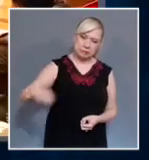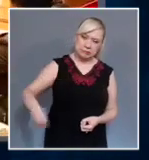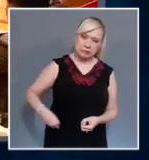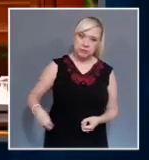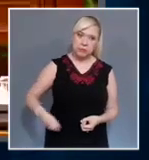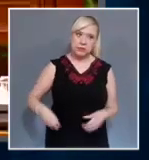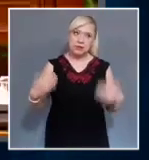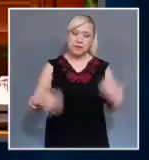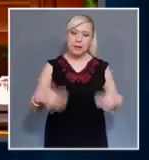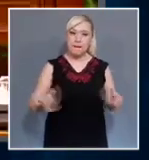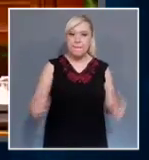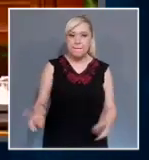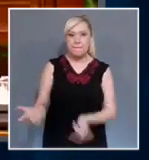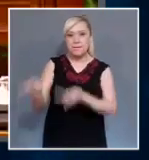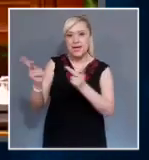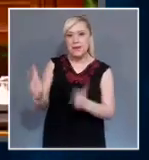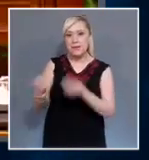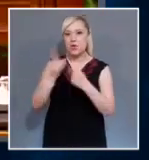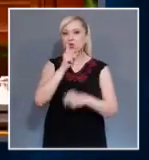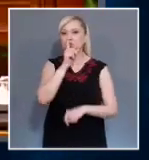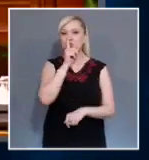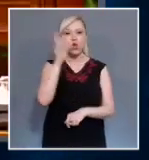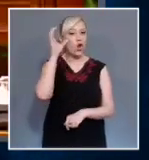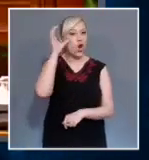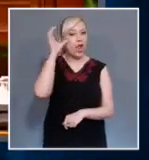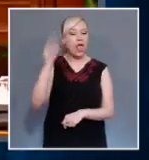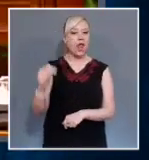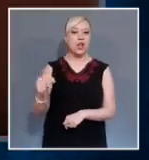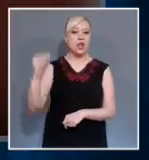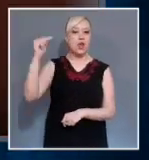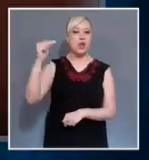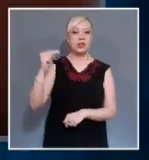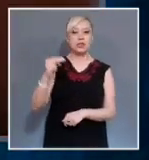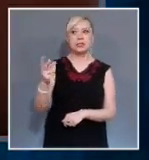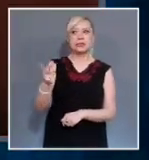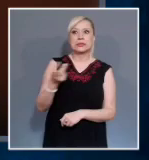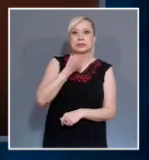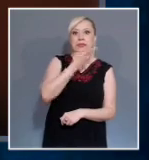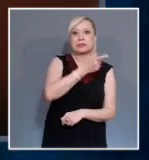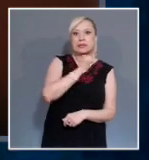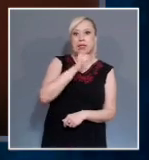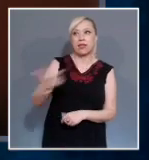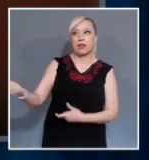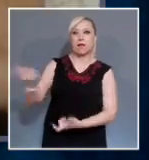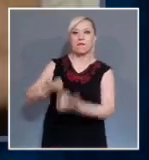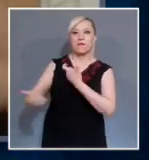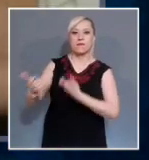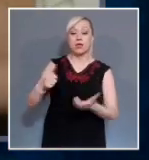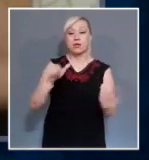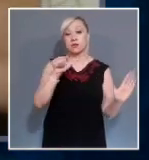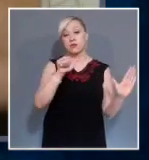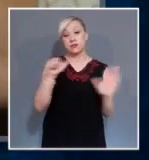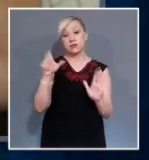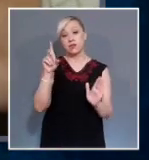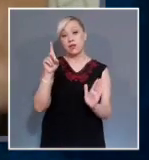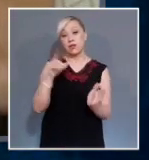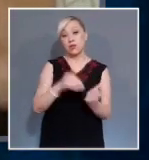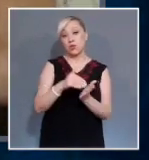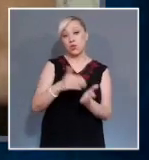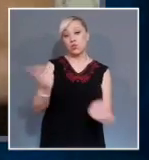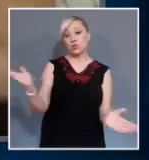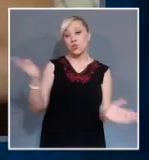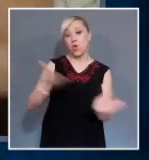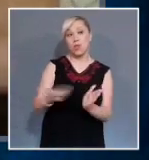venderle productos a curar el norte y ocultar el origen de los pagos se acordó pagar 630 millones de dólares en multas al gobierno